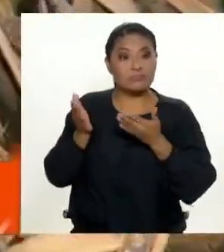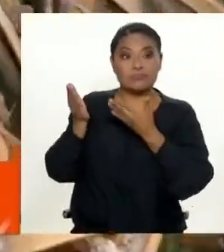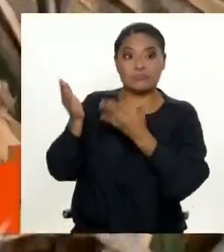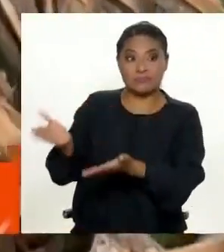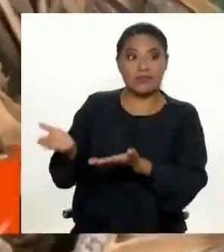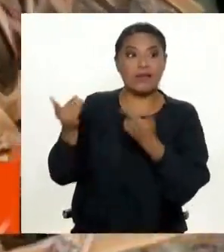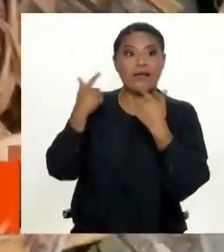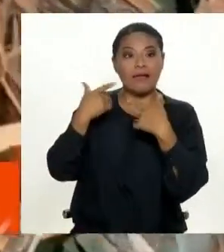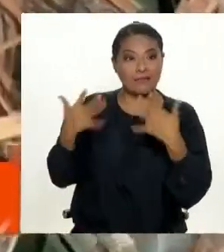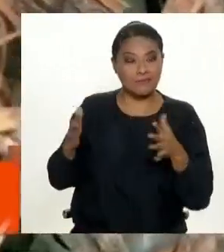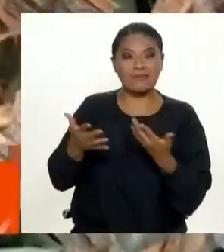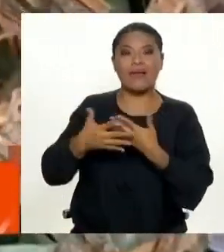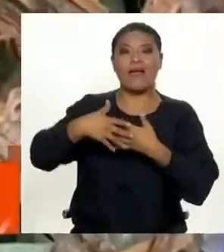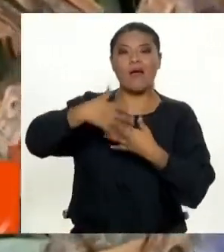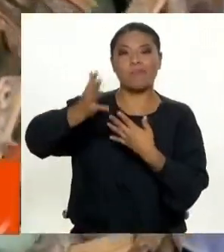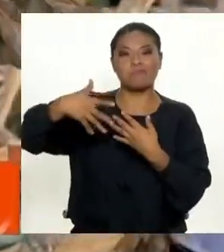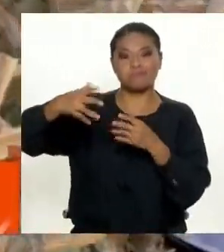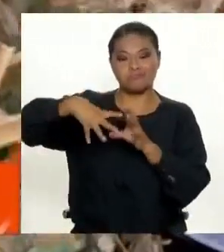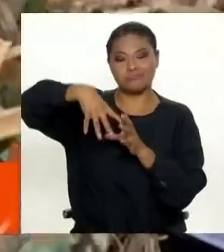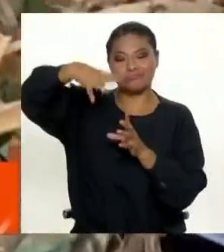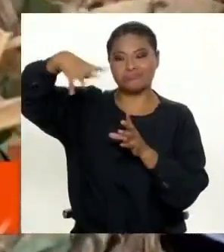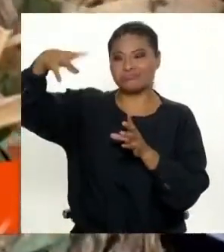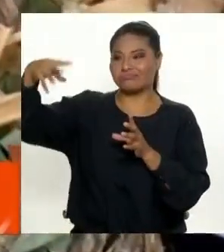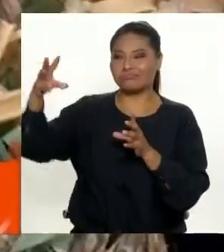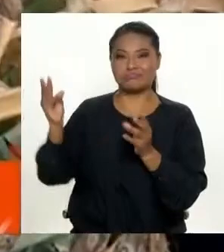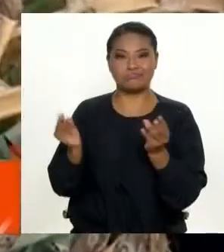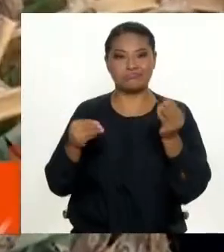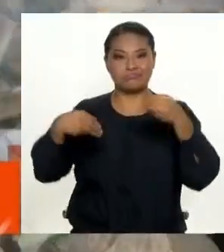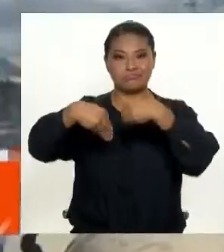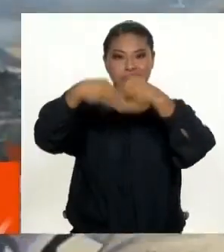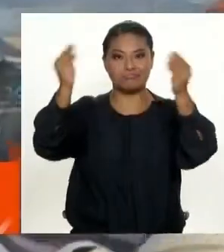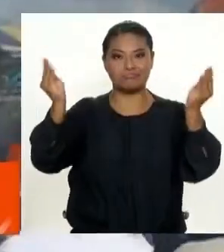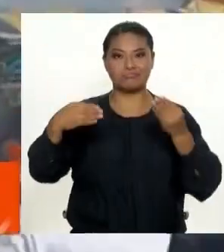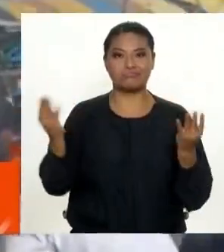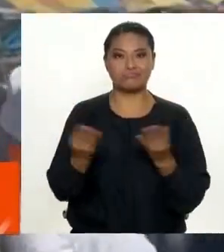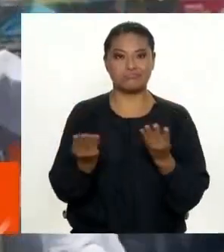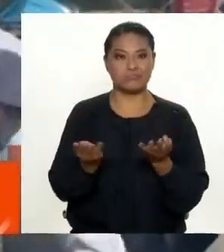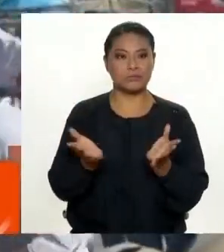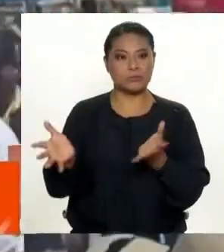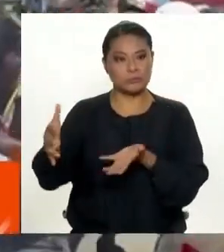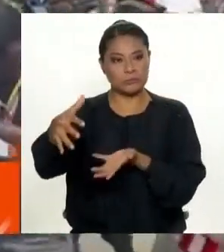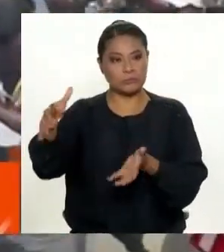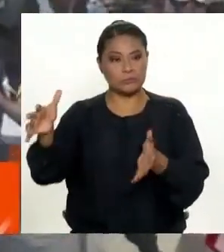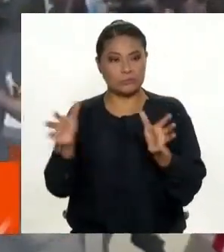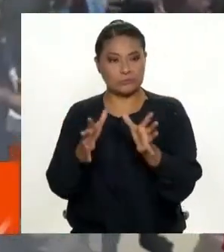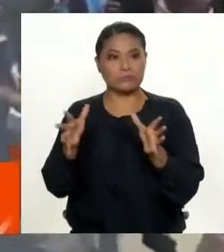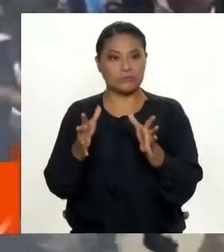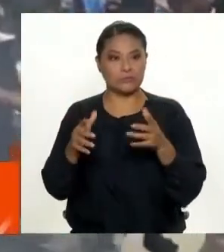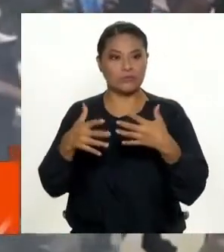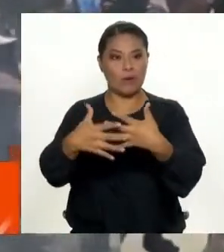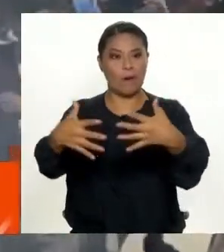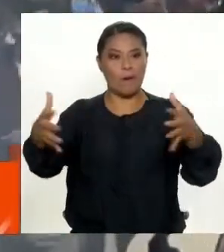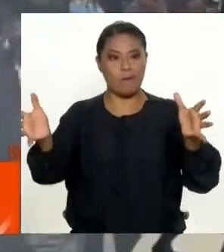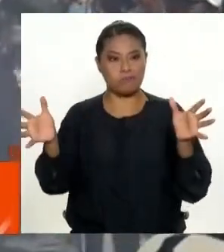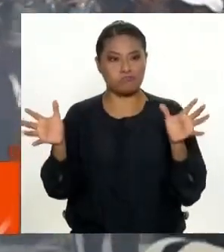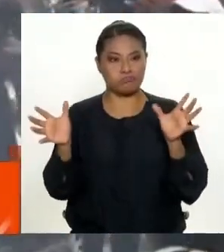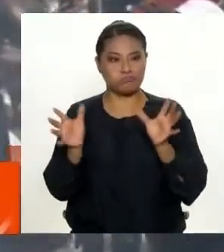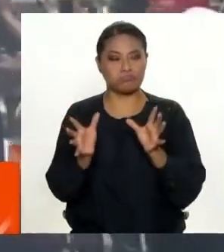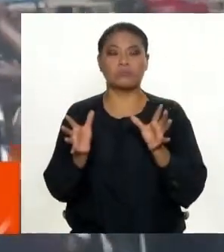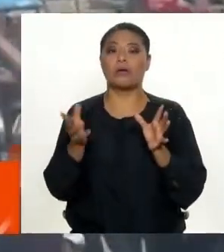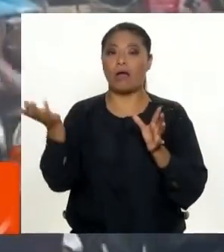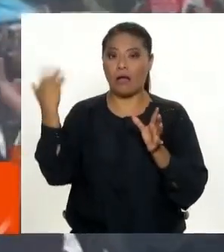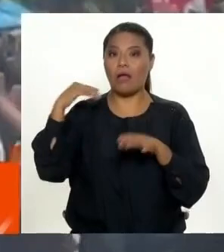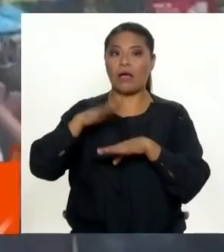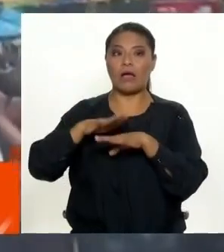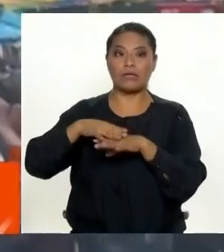Ahí está las hojas de bijao, ¿no? Porque quieren romper un récord, ¿no? Ahí está, mira. Con una grúa han tenido que